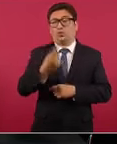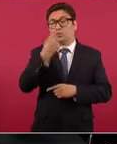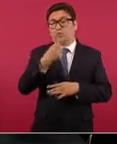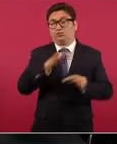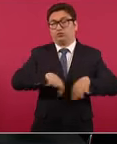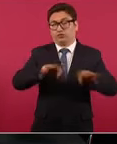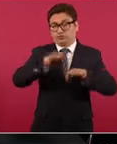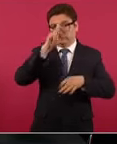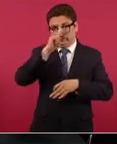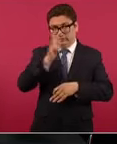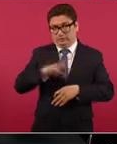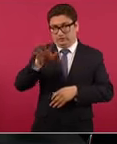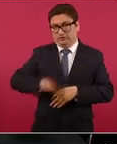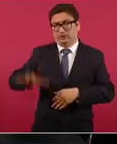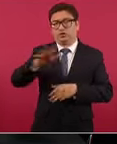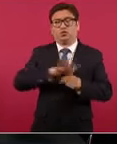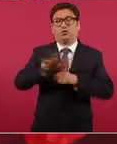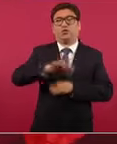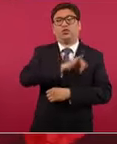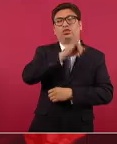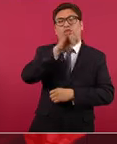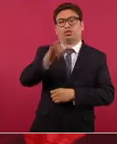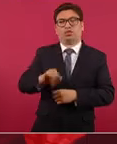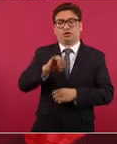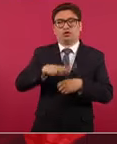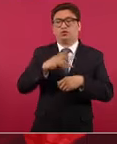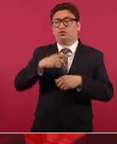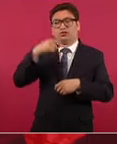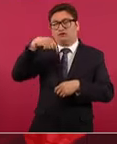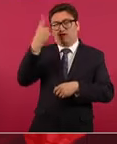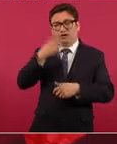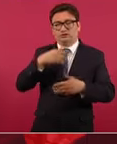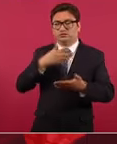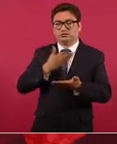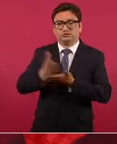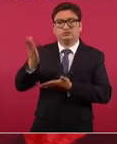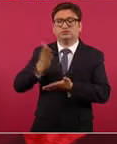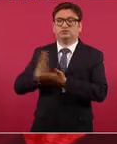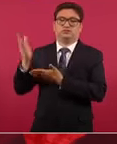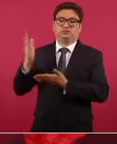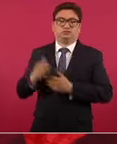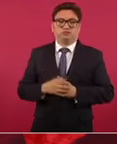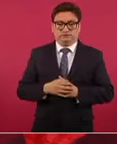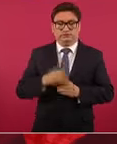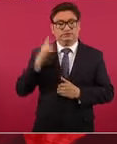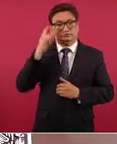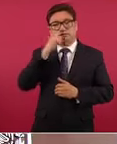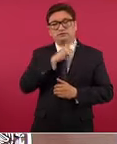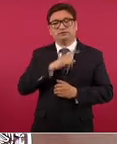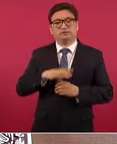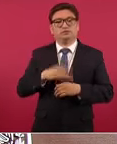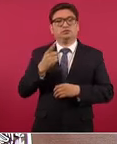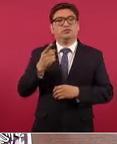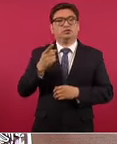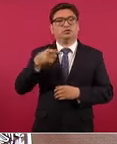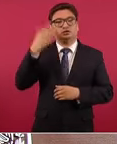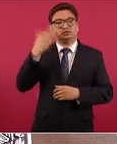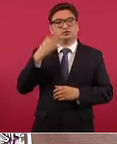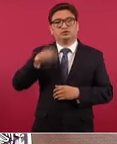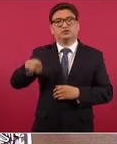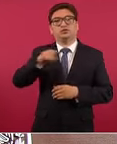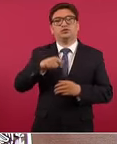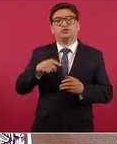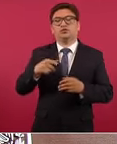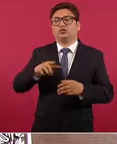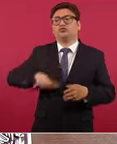del pueblo guarijío pge es la lejanía y lo inaccesible que es esa es a esa parte del